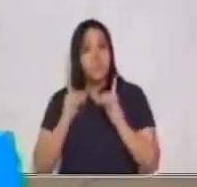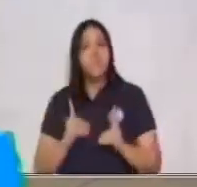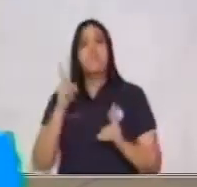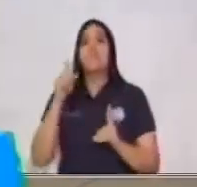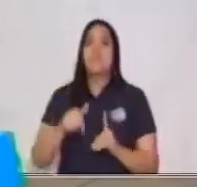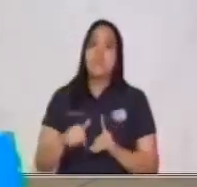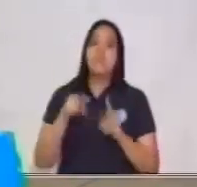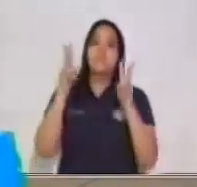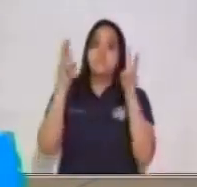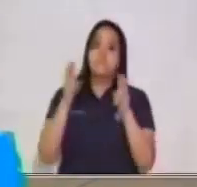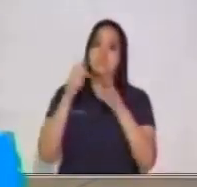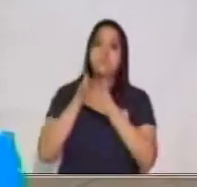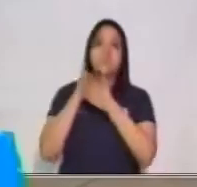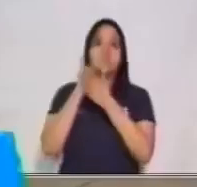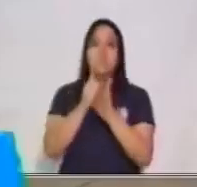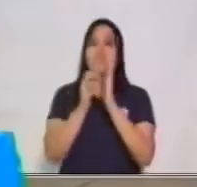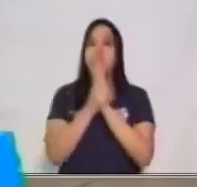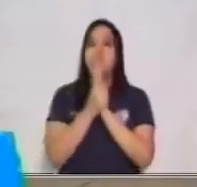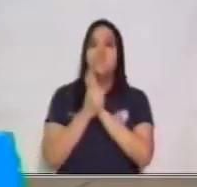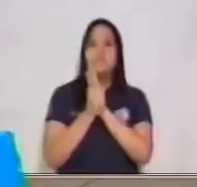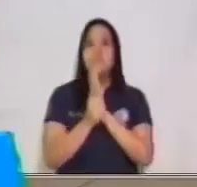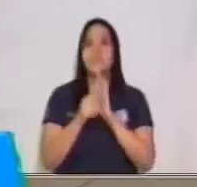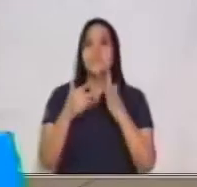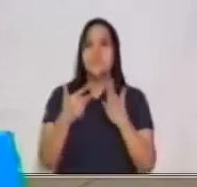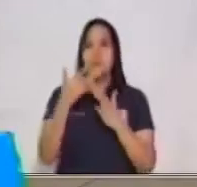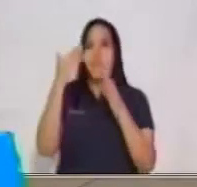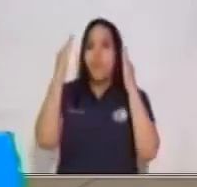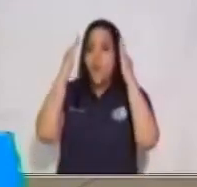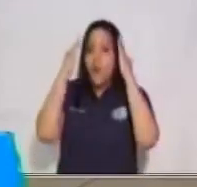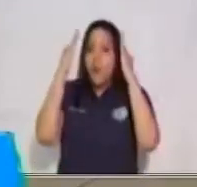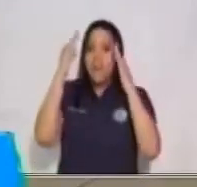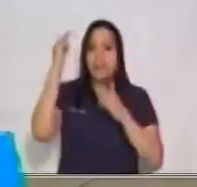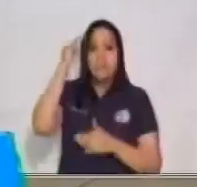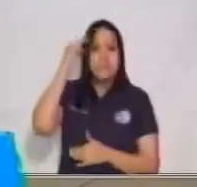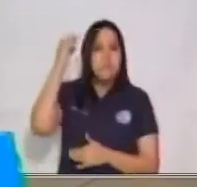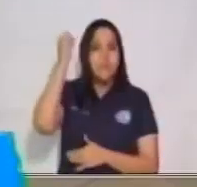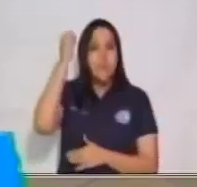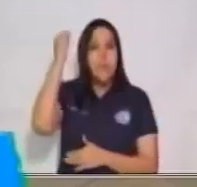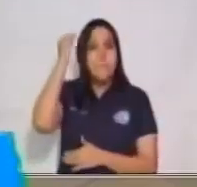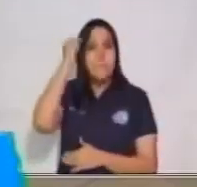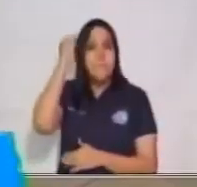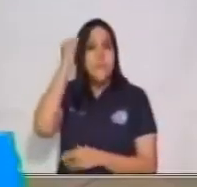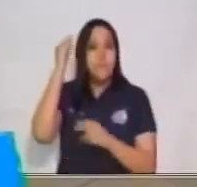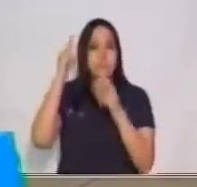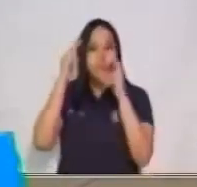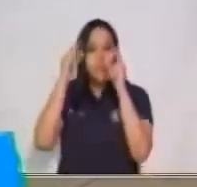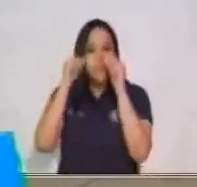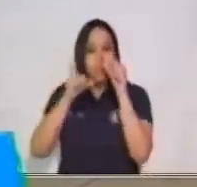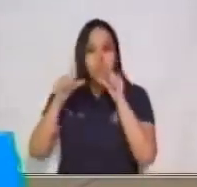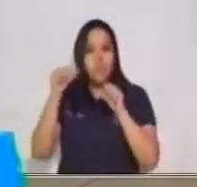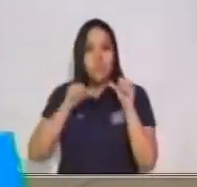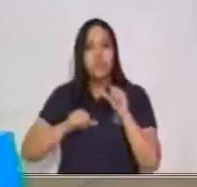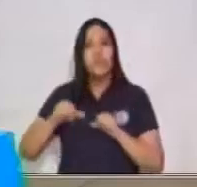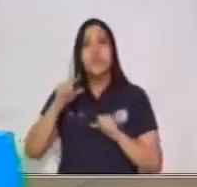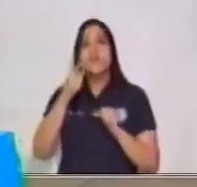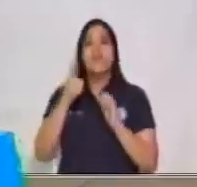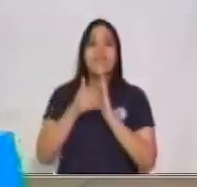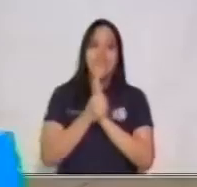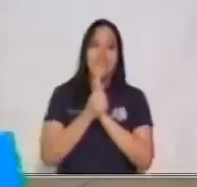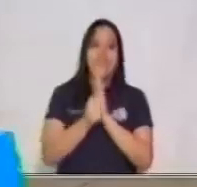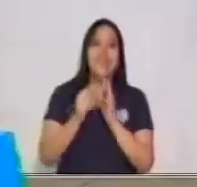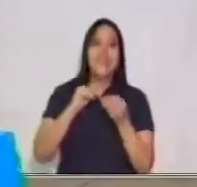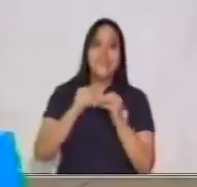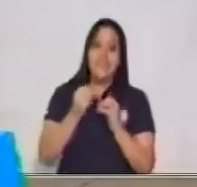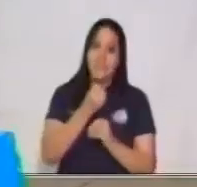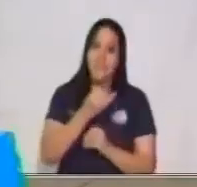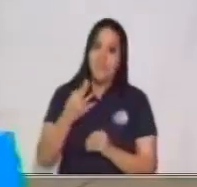a ejercitar habilidades y destrezas como la memoria, pensamiento lógico y, por supuesto, habilidad numérica.